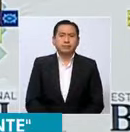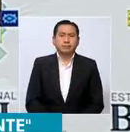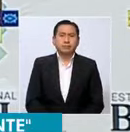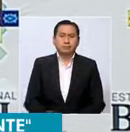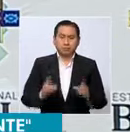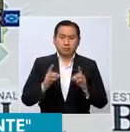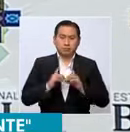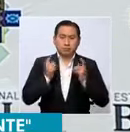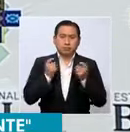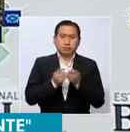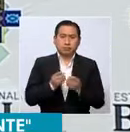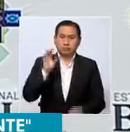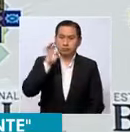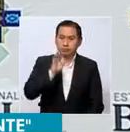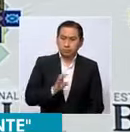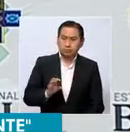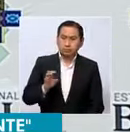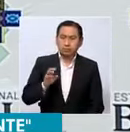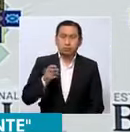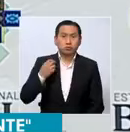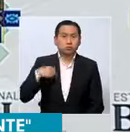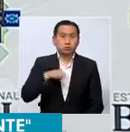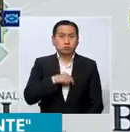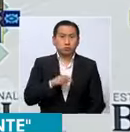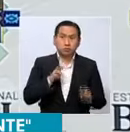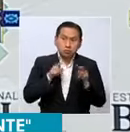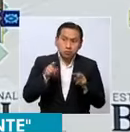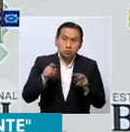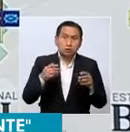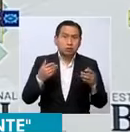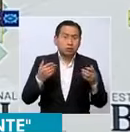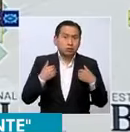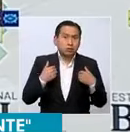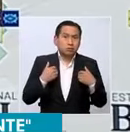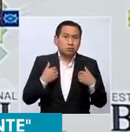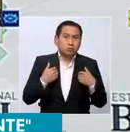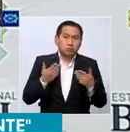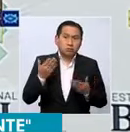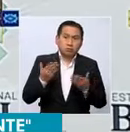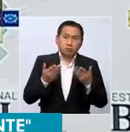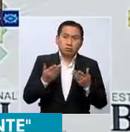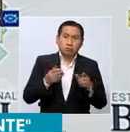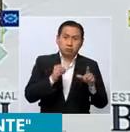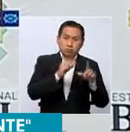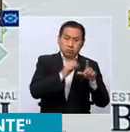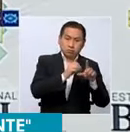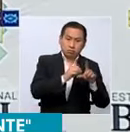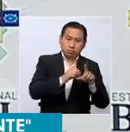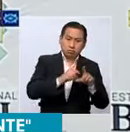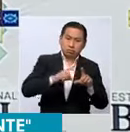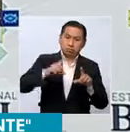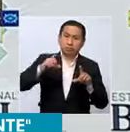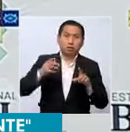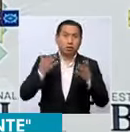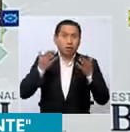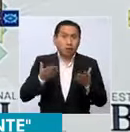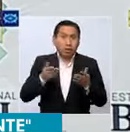departamentos en los que consideramos que nuestra curva epidemiológica está en ascenso